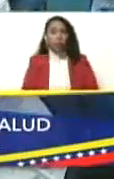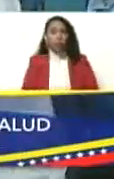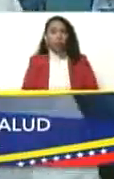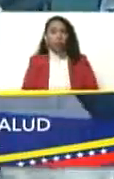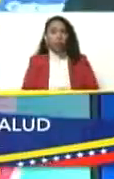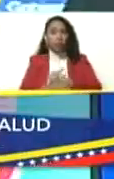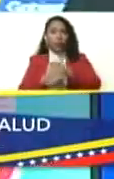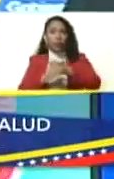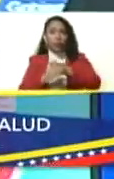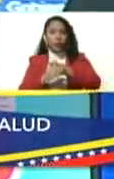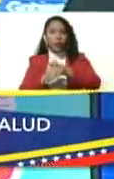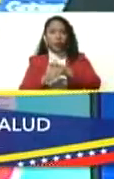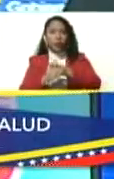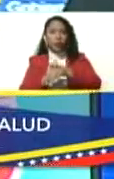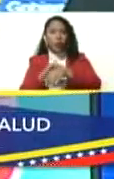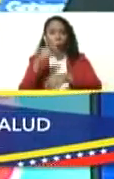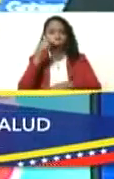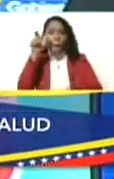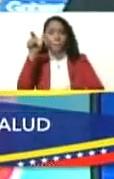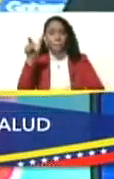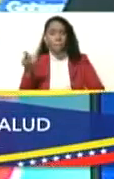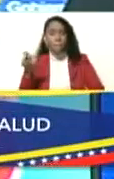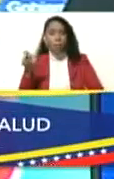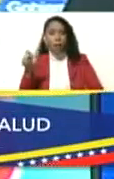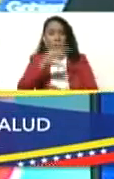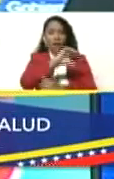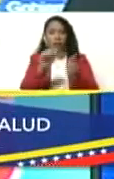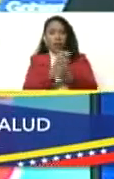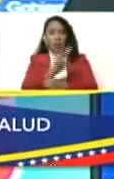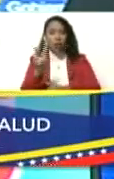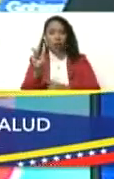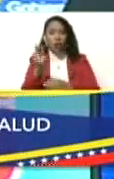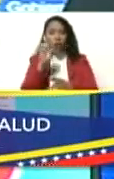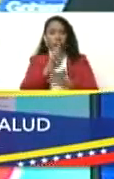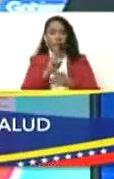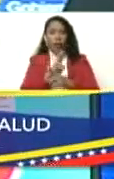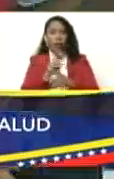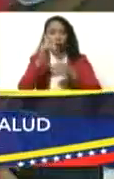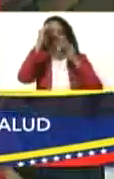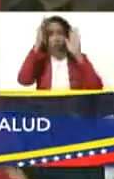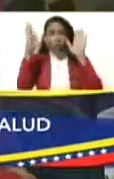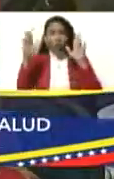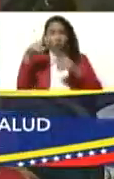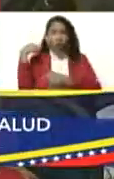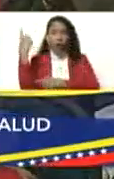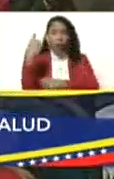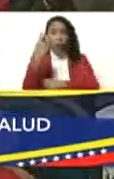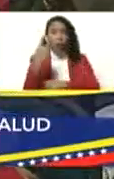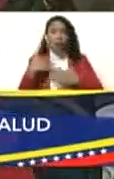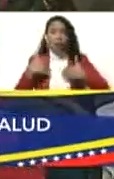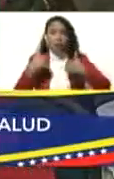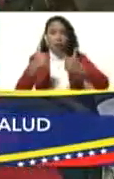Doctor Yosimar Rivas Quintero, viceministra de Redes de Atención Ambulatoria de Salud.